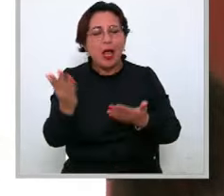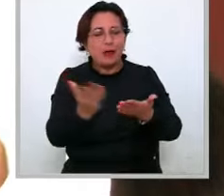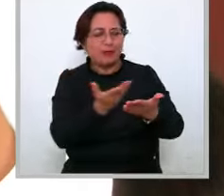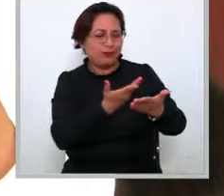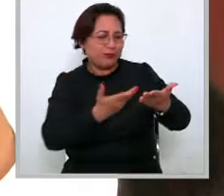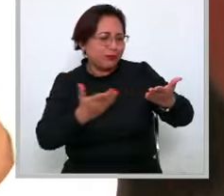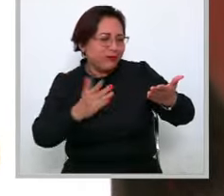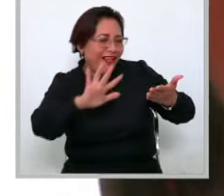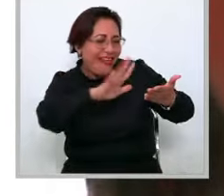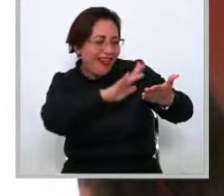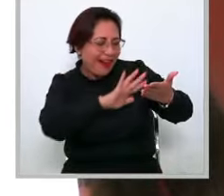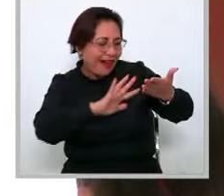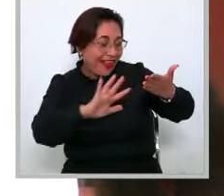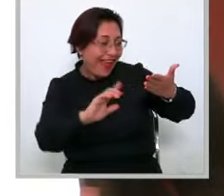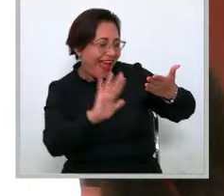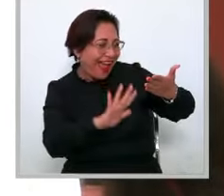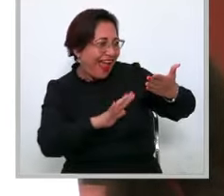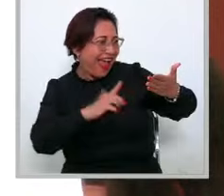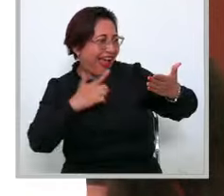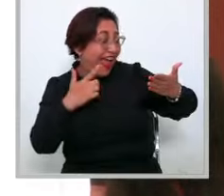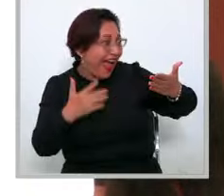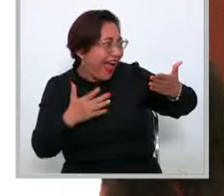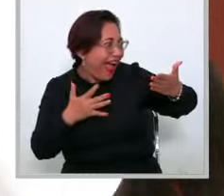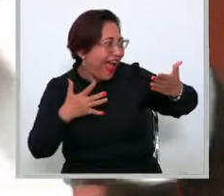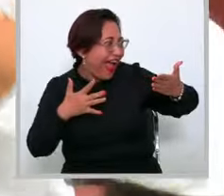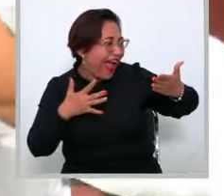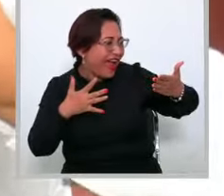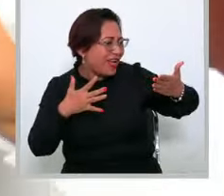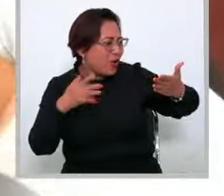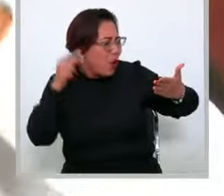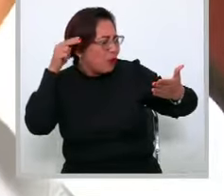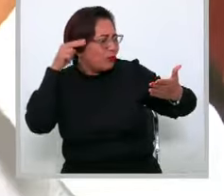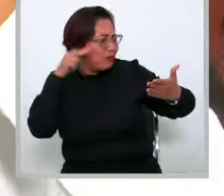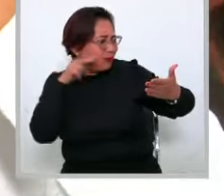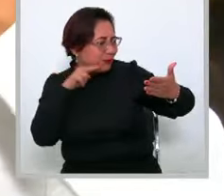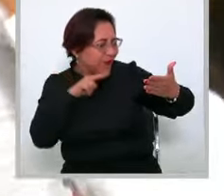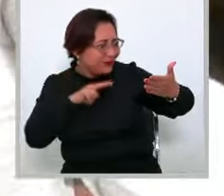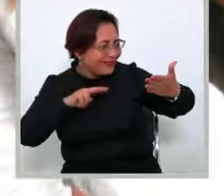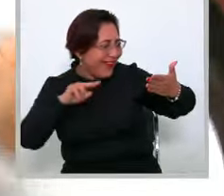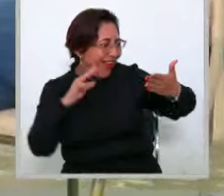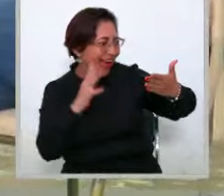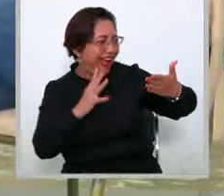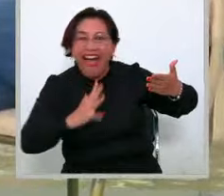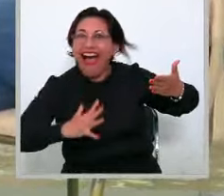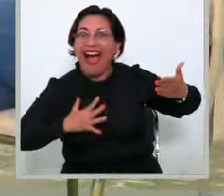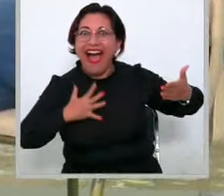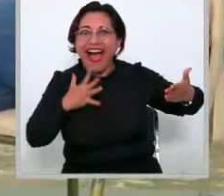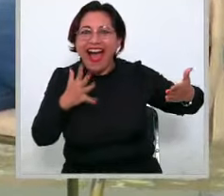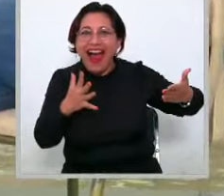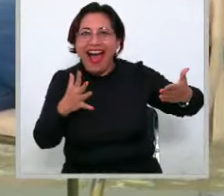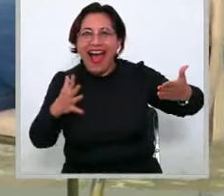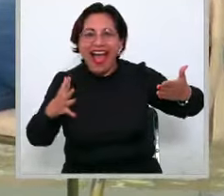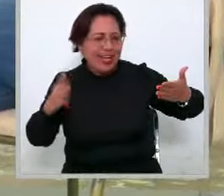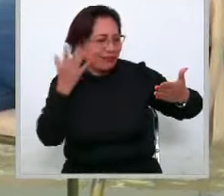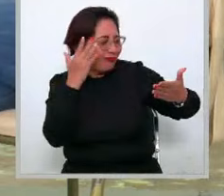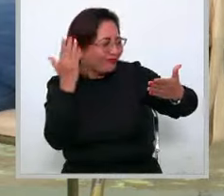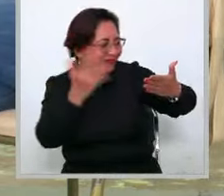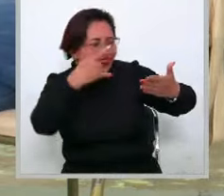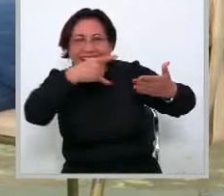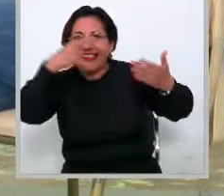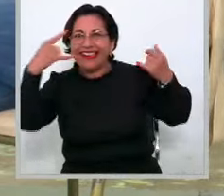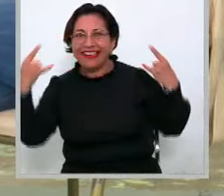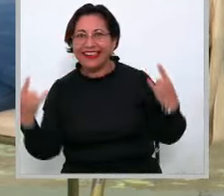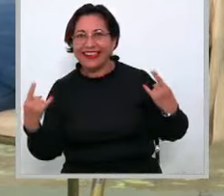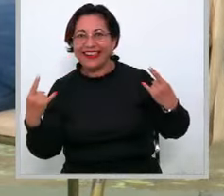¿Para qué? Para que puedan ellos meterse en la lectura, emocionarse con los cuentos y